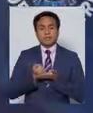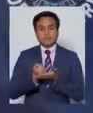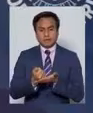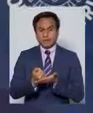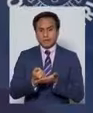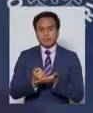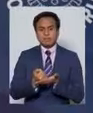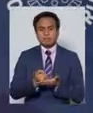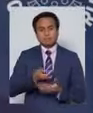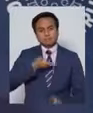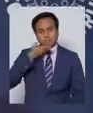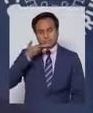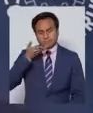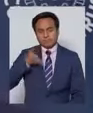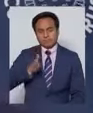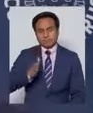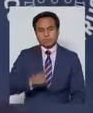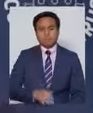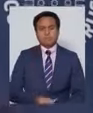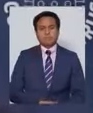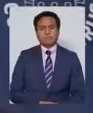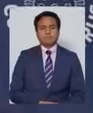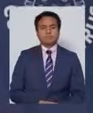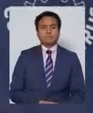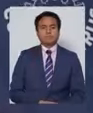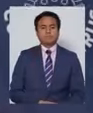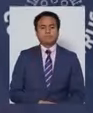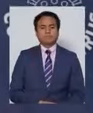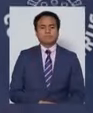para que continúe con la cuenta.